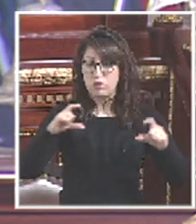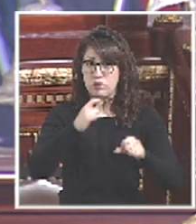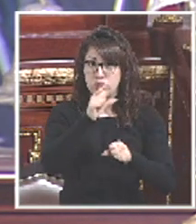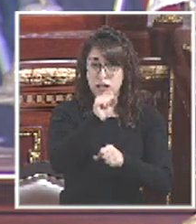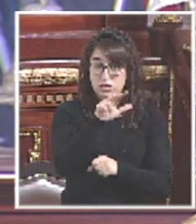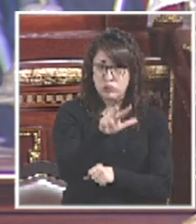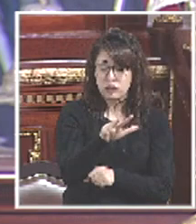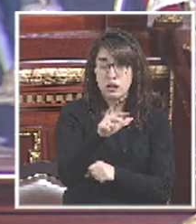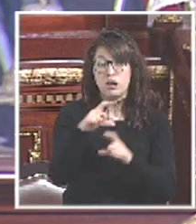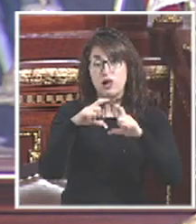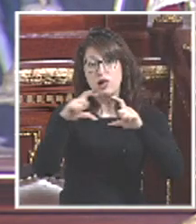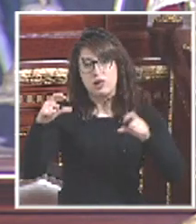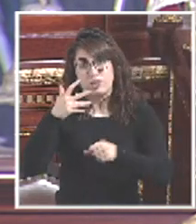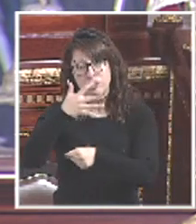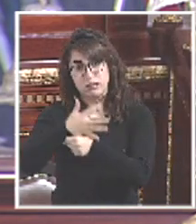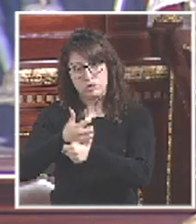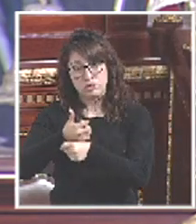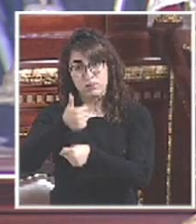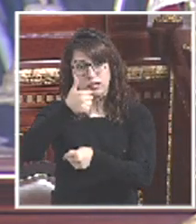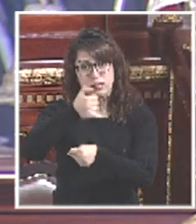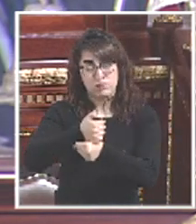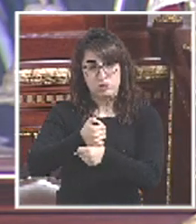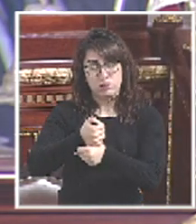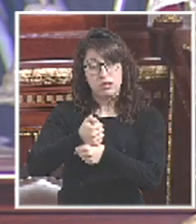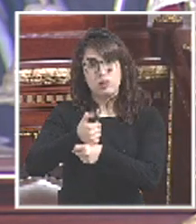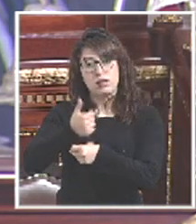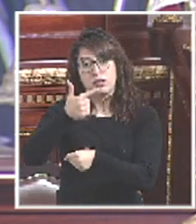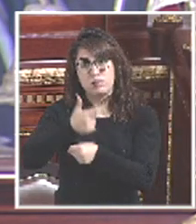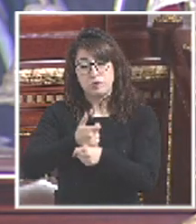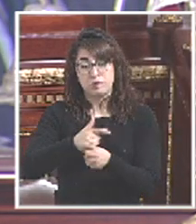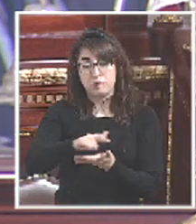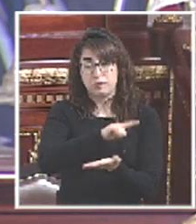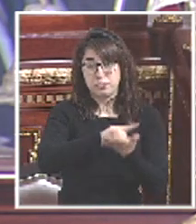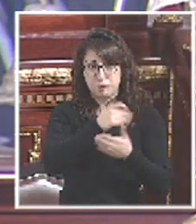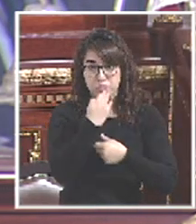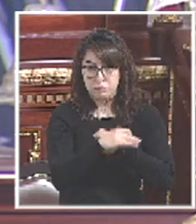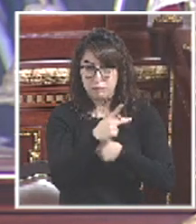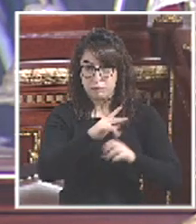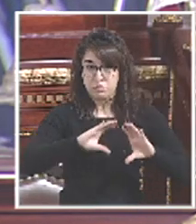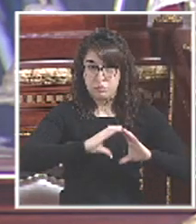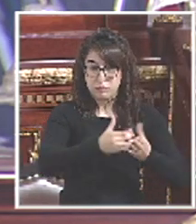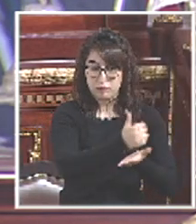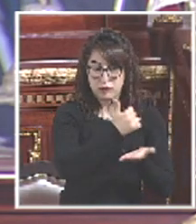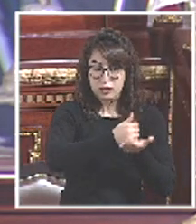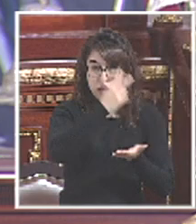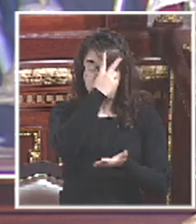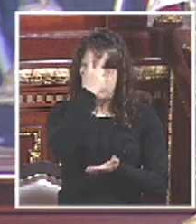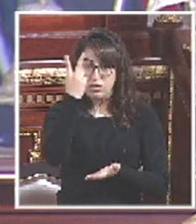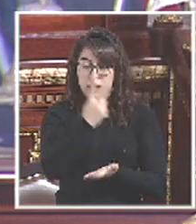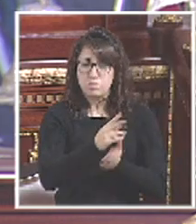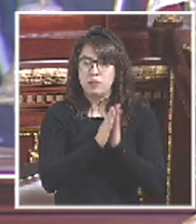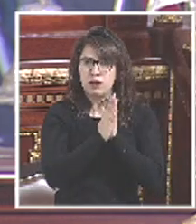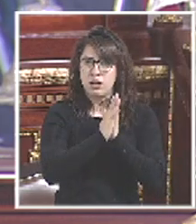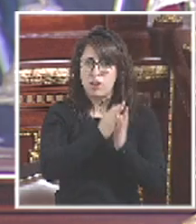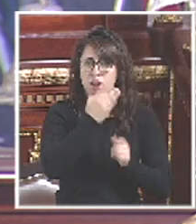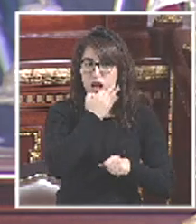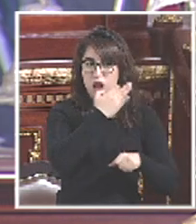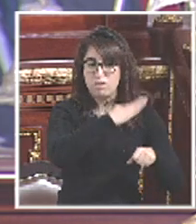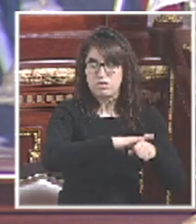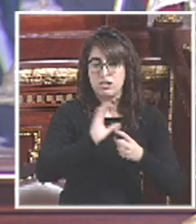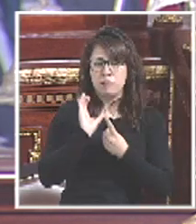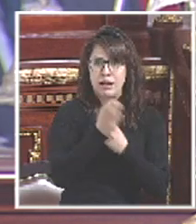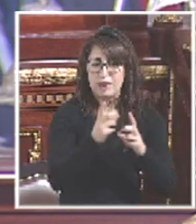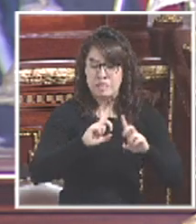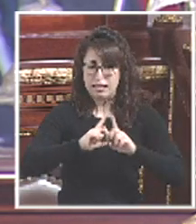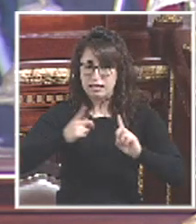66, fracciones quinta, sexta y séptima de la Ley Orgánica del Congreso de la Ciudad de México, remítase a la Comisión de